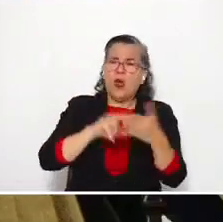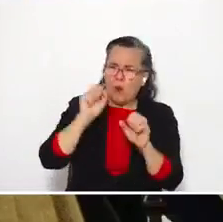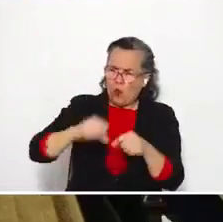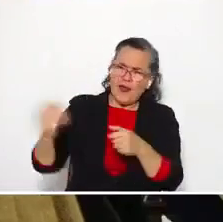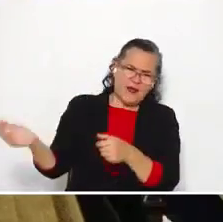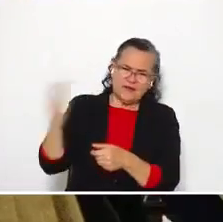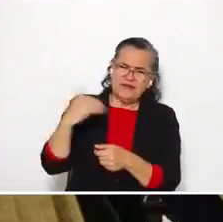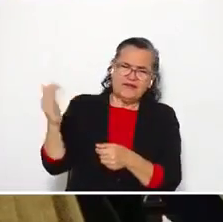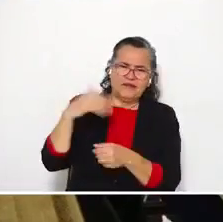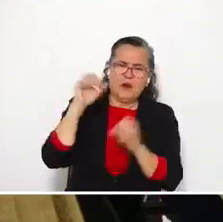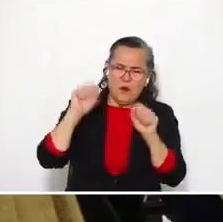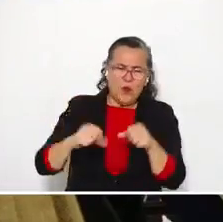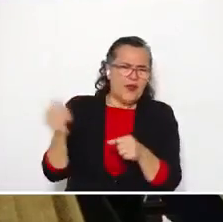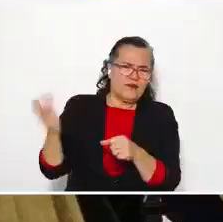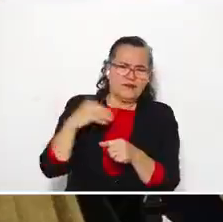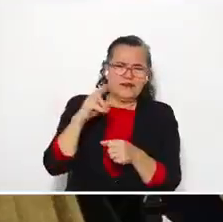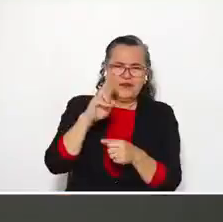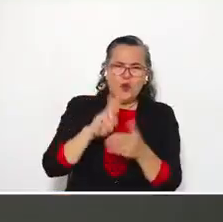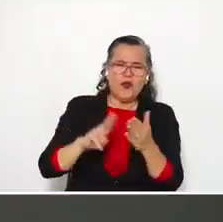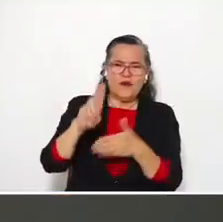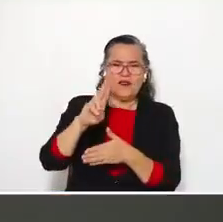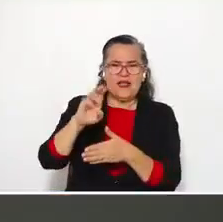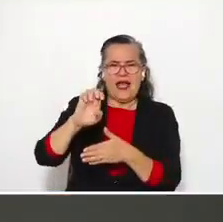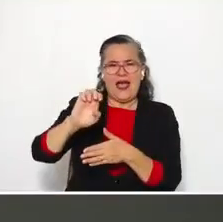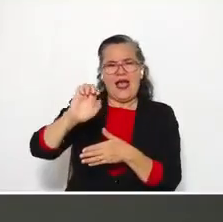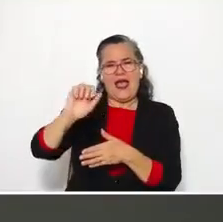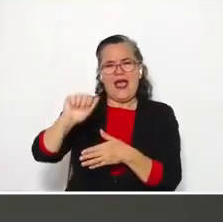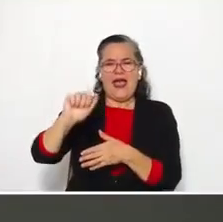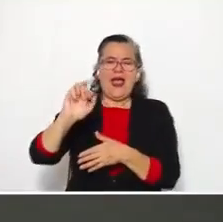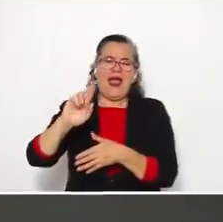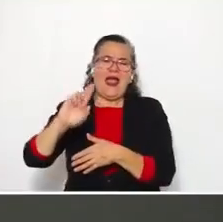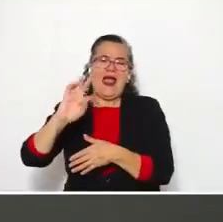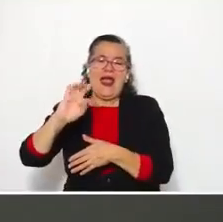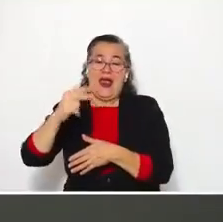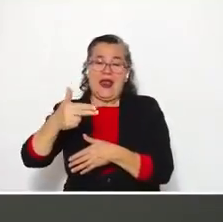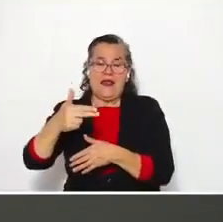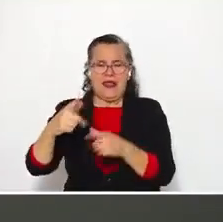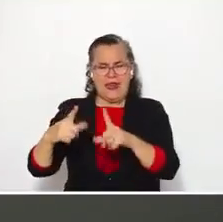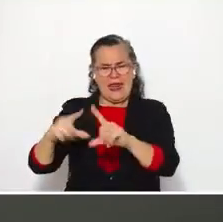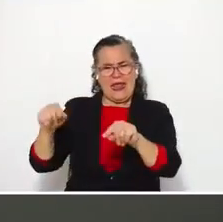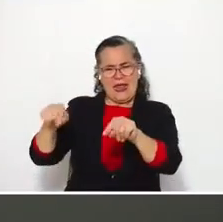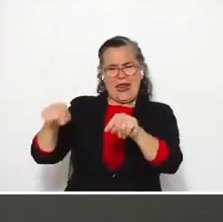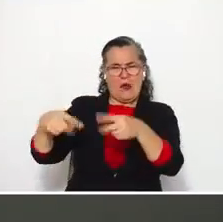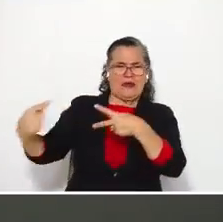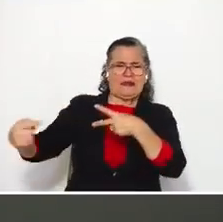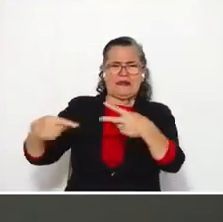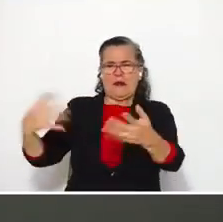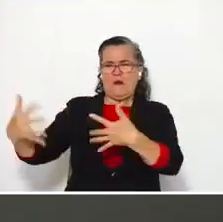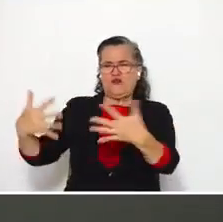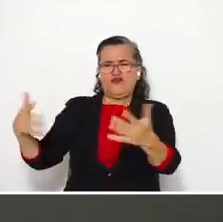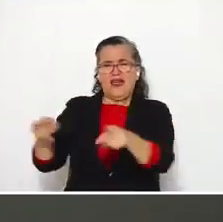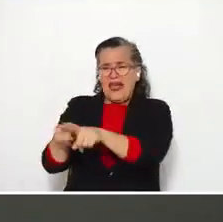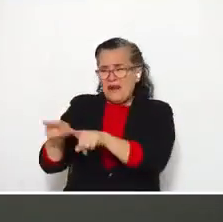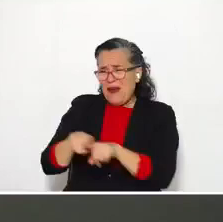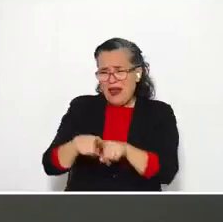venir a la ERT. Nosotros queríamos que los muchachos, especialmente en Nicaragua, que estaban peleando entre hermanos,